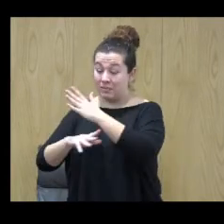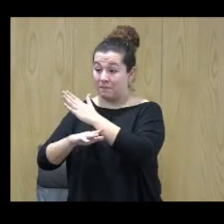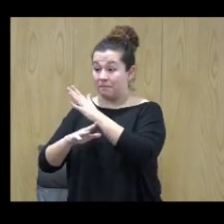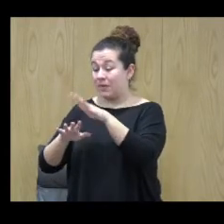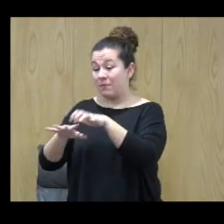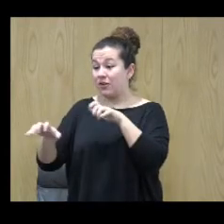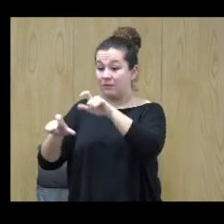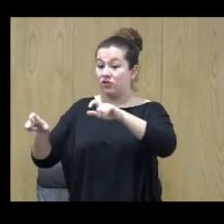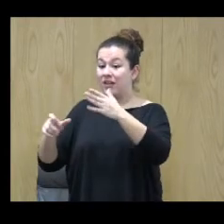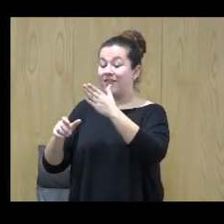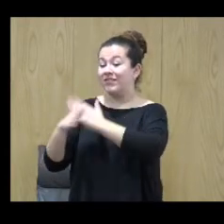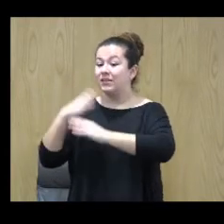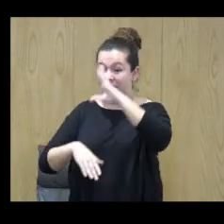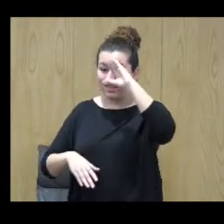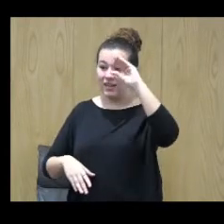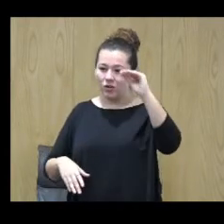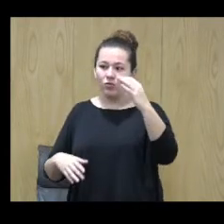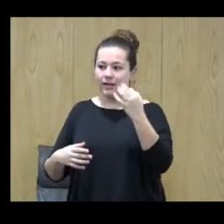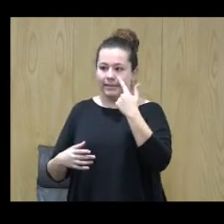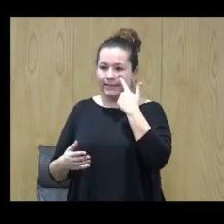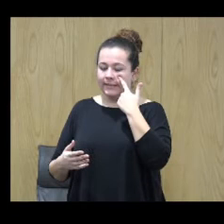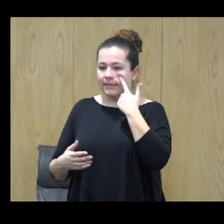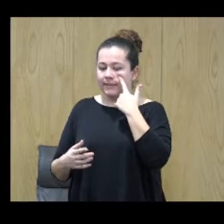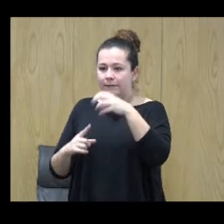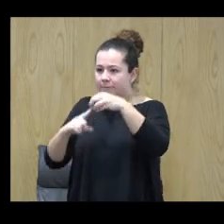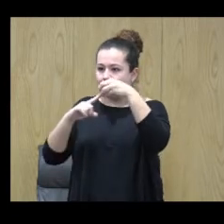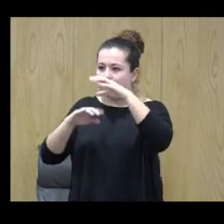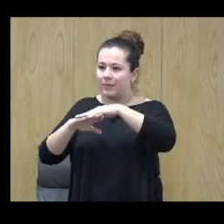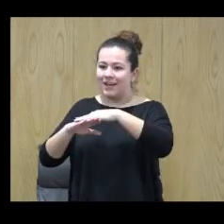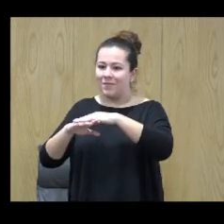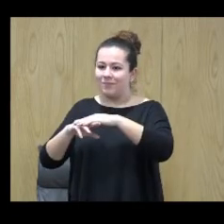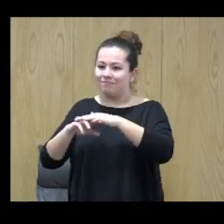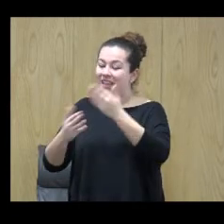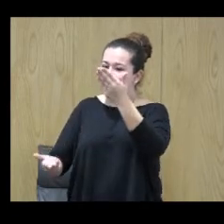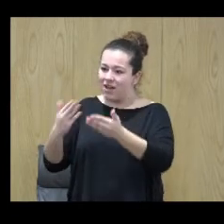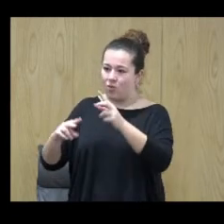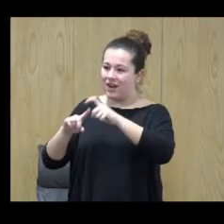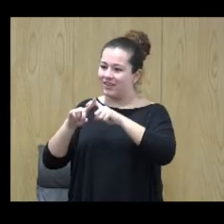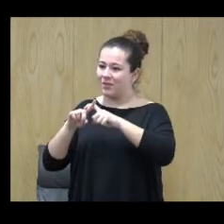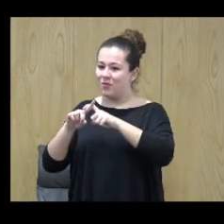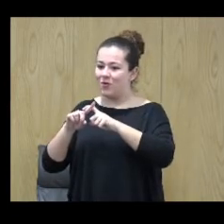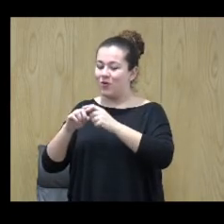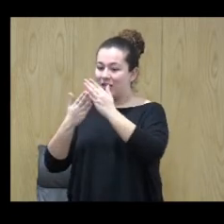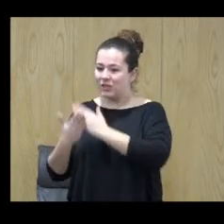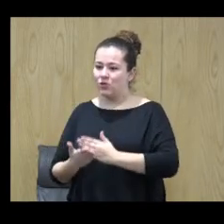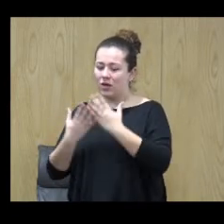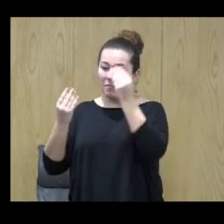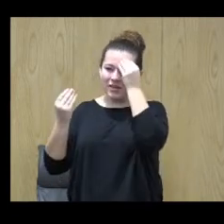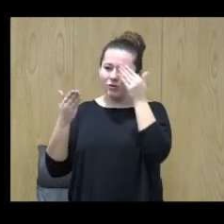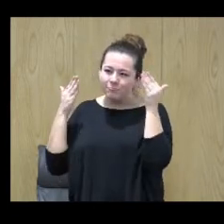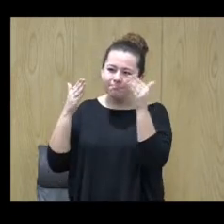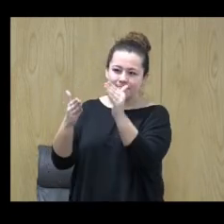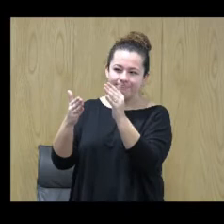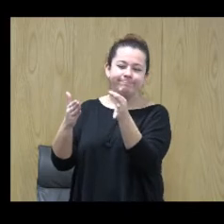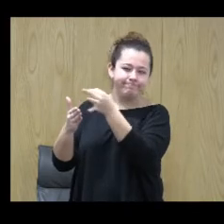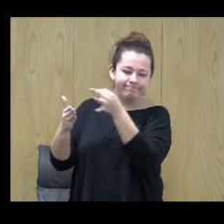intelectual resulta clave para evaluar este tipo de estudios y además que creo que es la dirección correcta. Yo creo que tenemos que hacer muchos